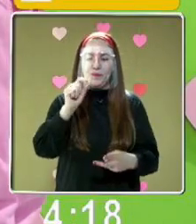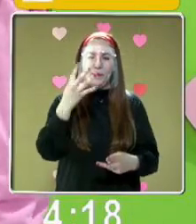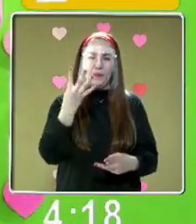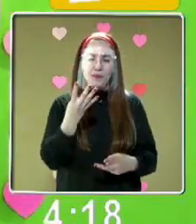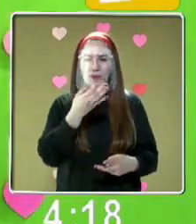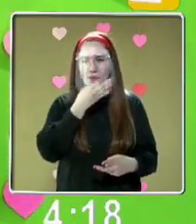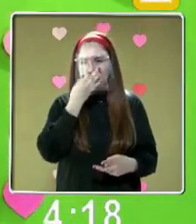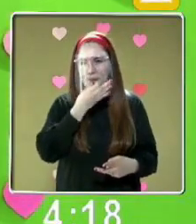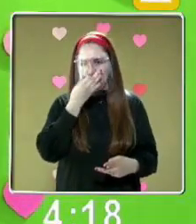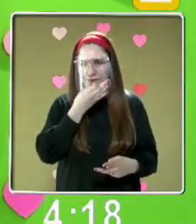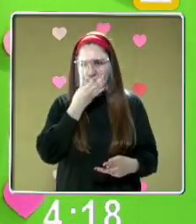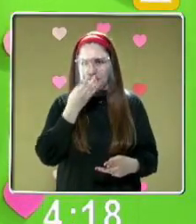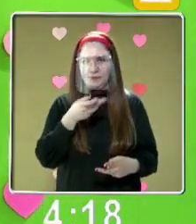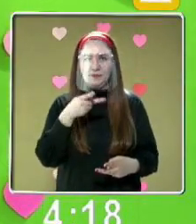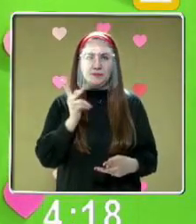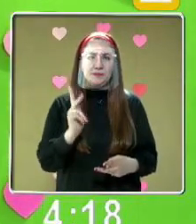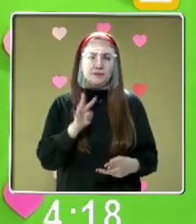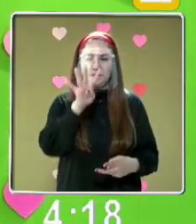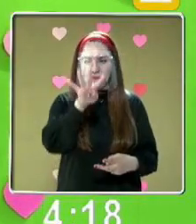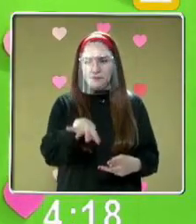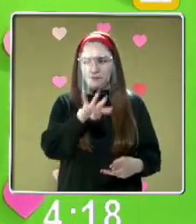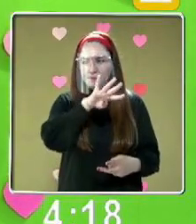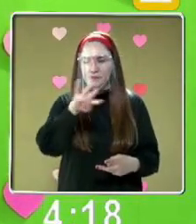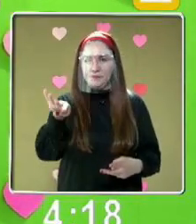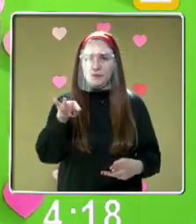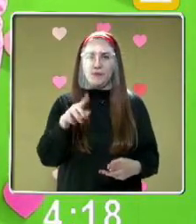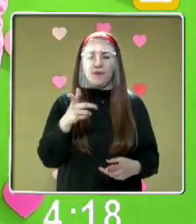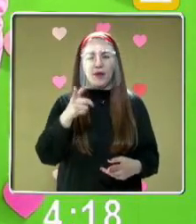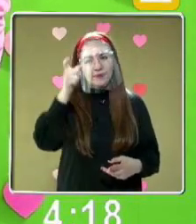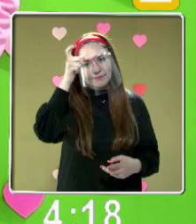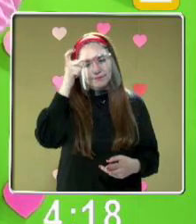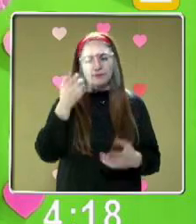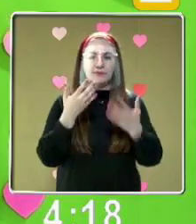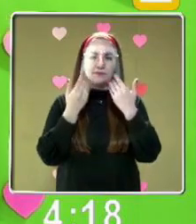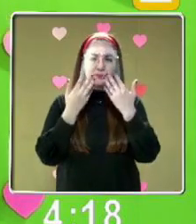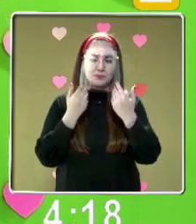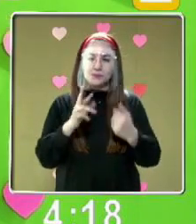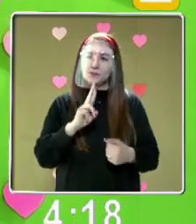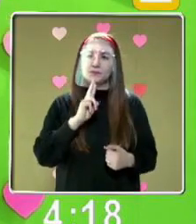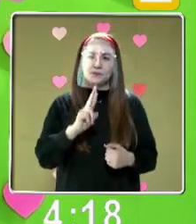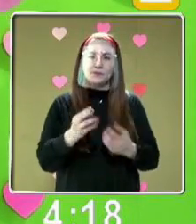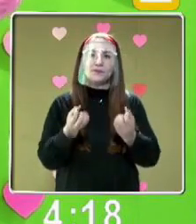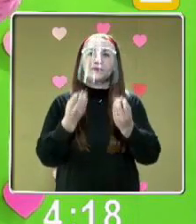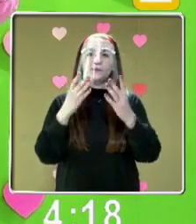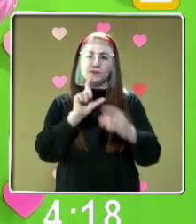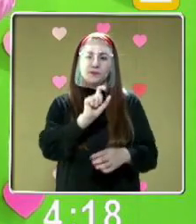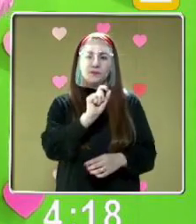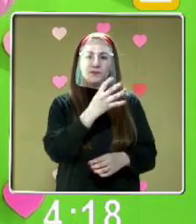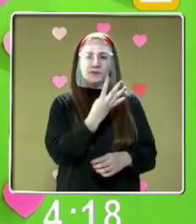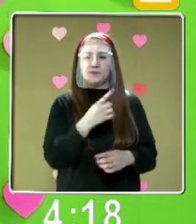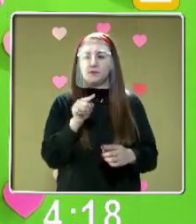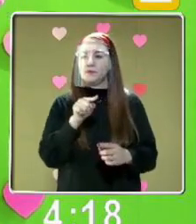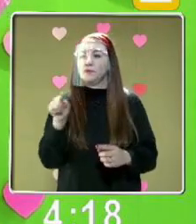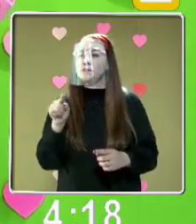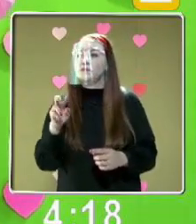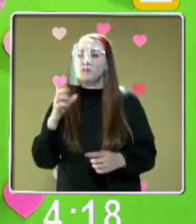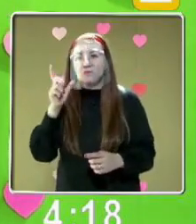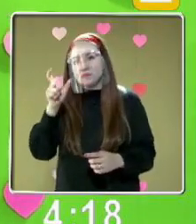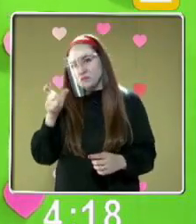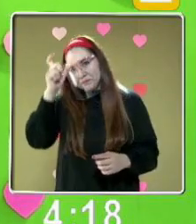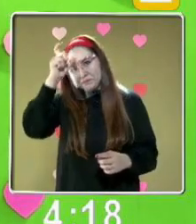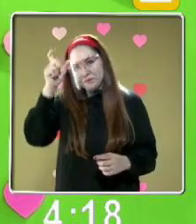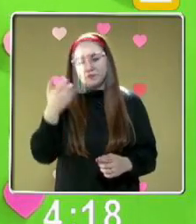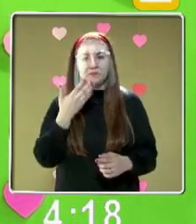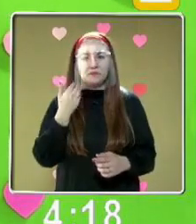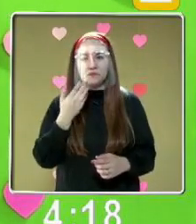pero esta tablita pues no lo deja ahí en incógnito. Exactamente, como que no dice cuánto voy a pagar a final de cuentas. Sin embargo, yo ya